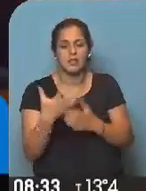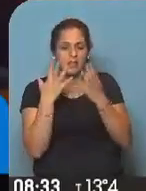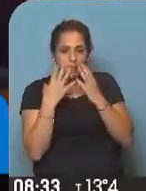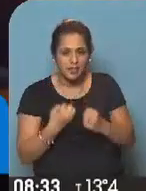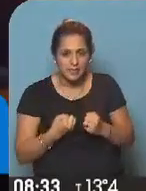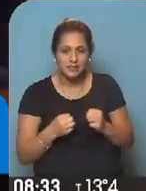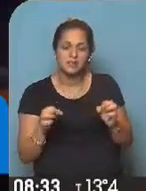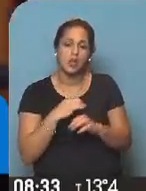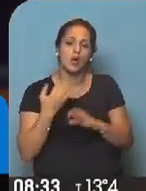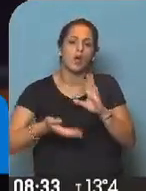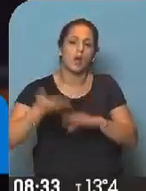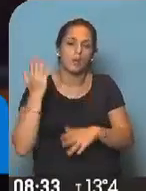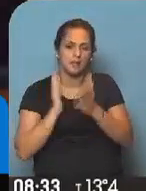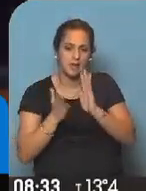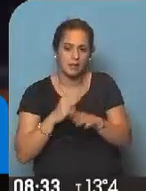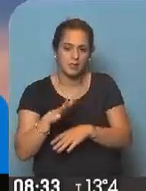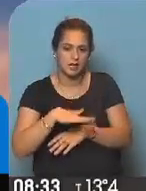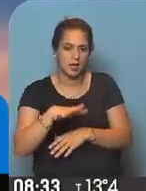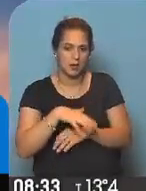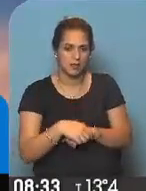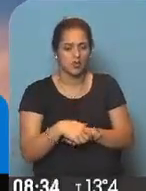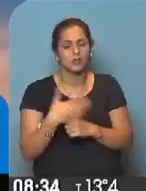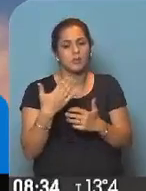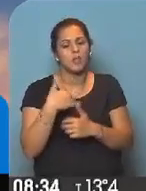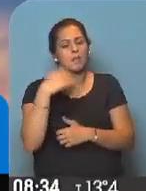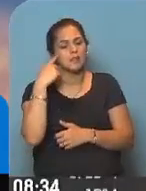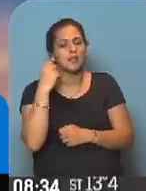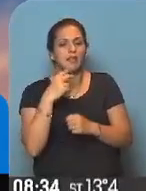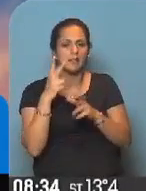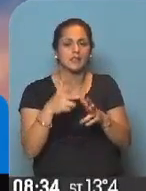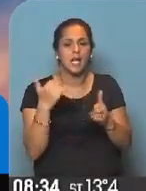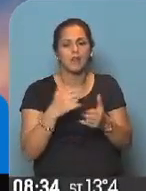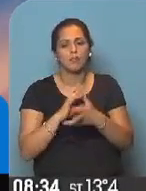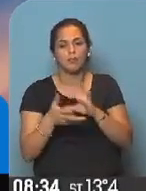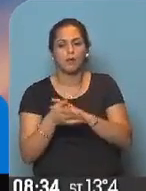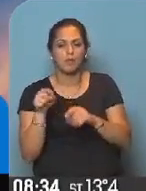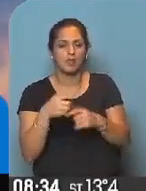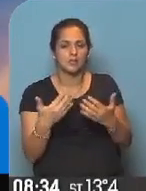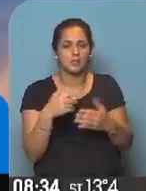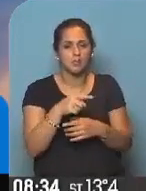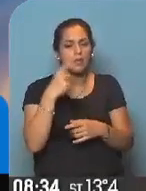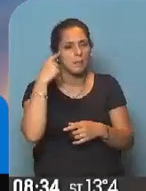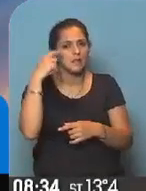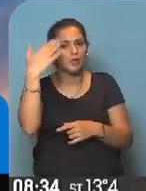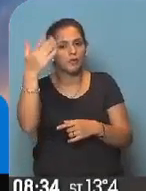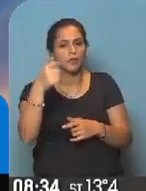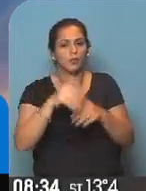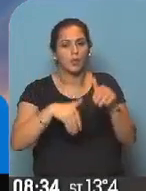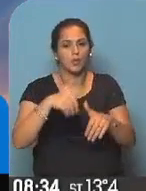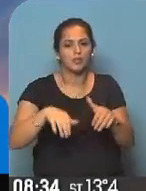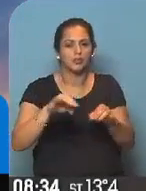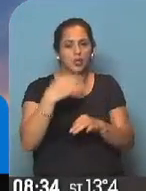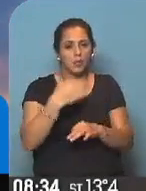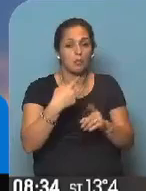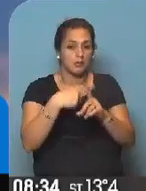o aumenta la violencia cotidiana uno puede pensar y decir hay medidas que se toman ahora pensando en elecciones o medidas buenas